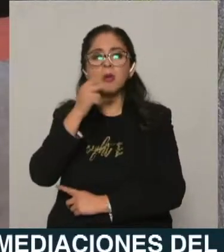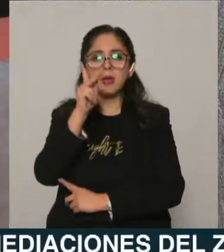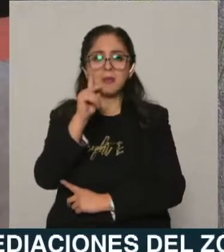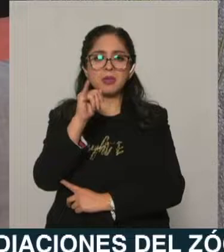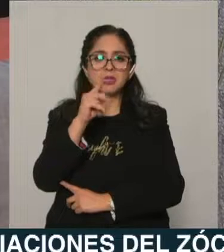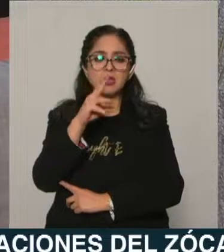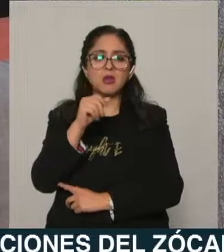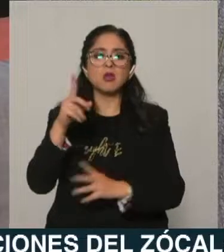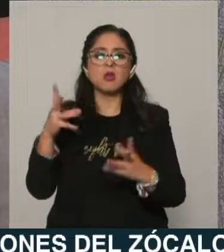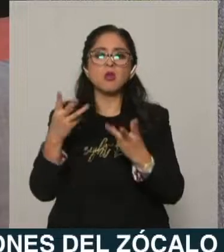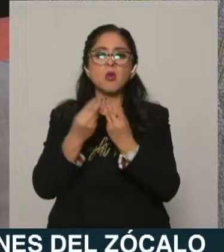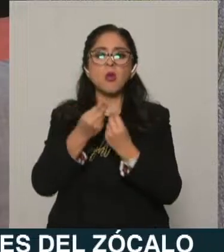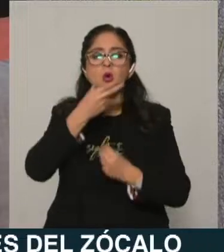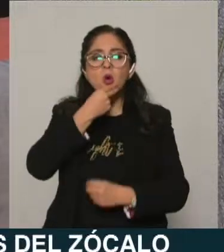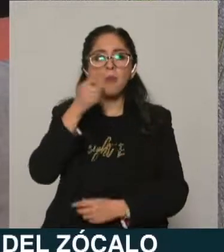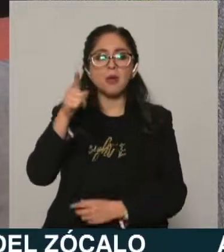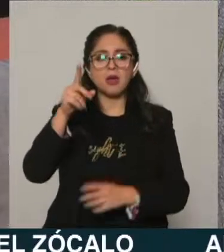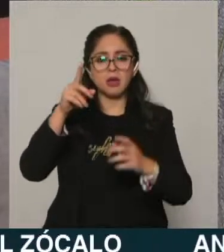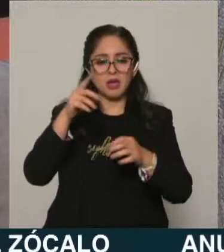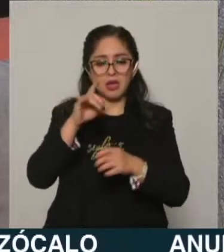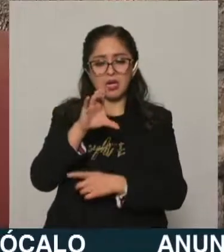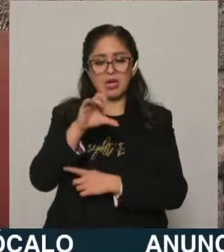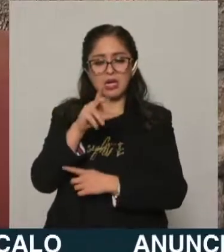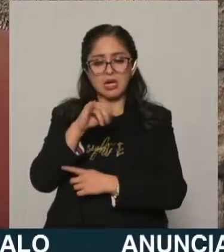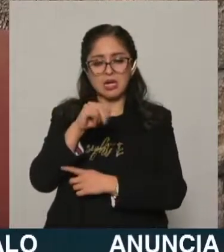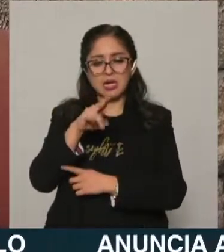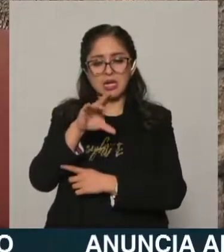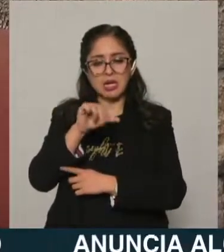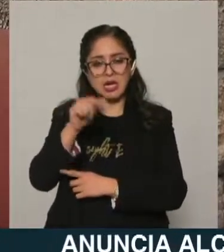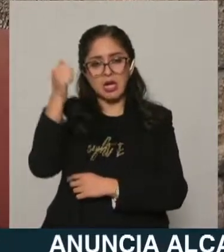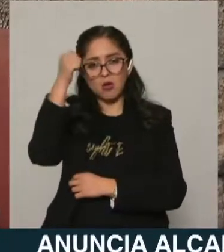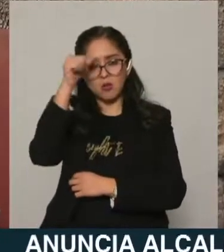Clínica de Autismo de la UIC, por conversar esta mañana sobre cómo fomentar la